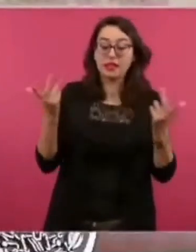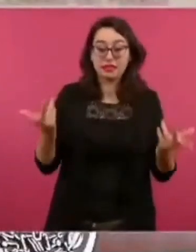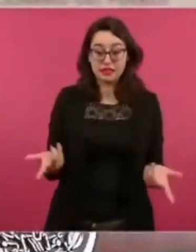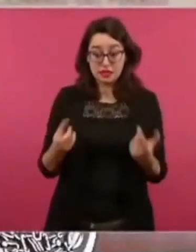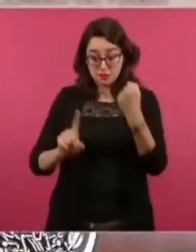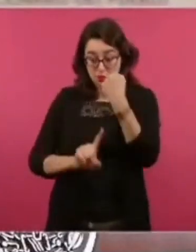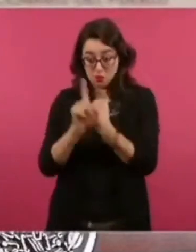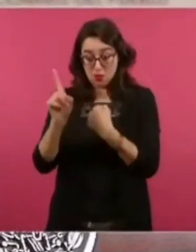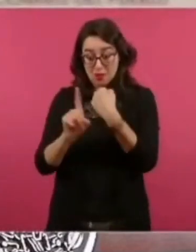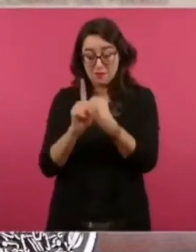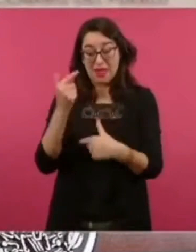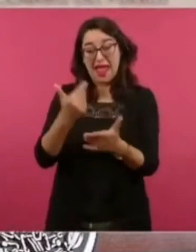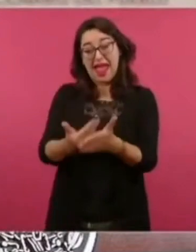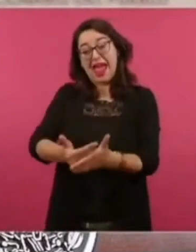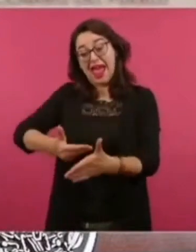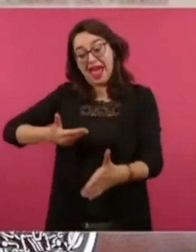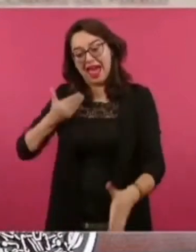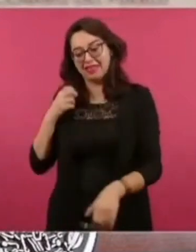los problemas,